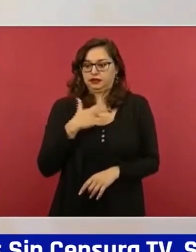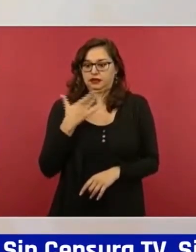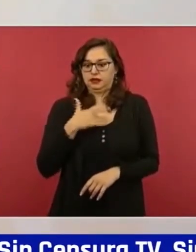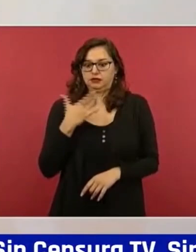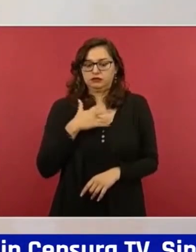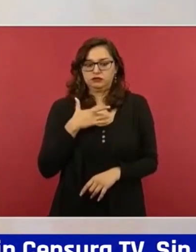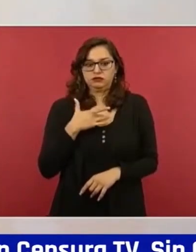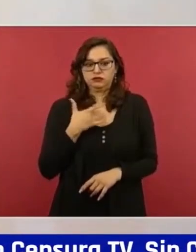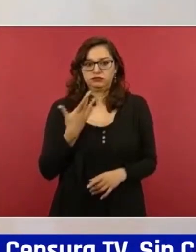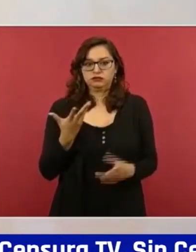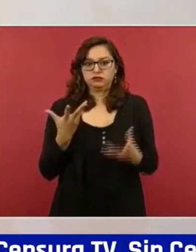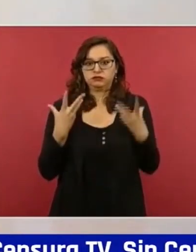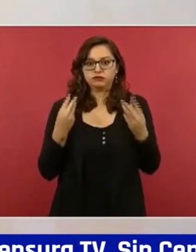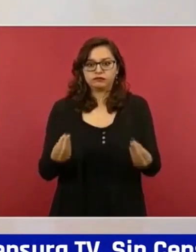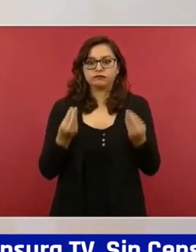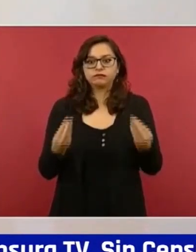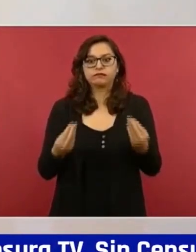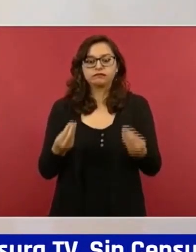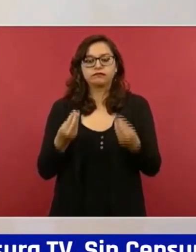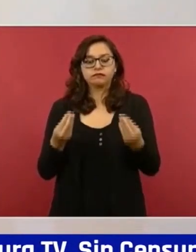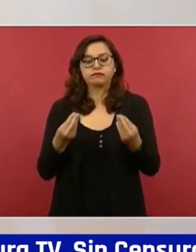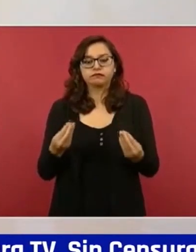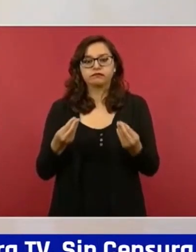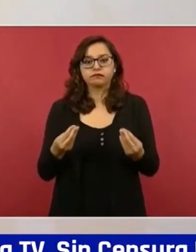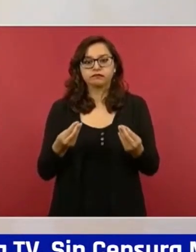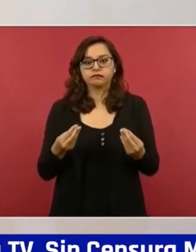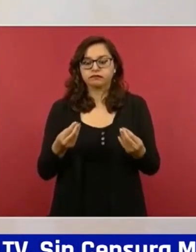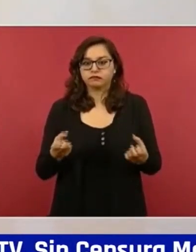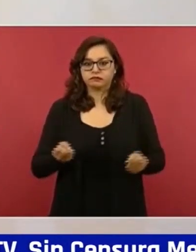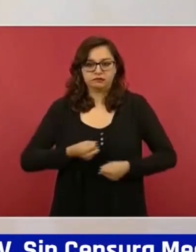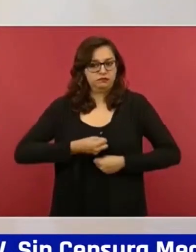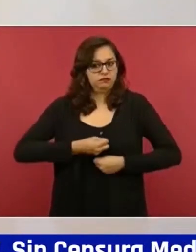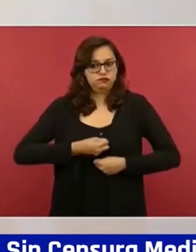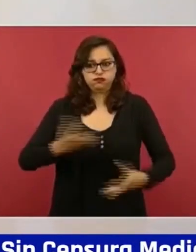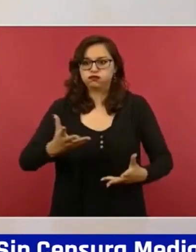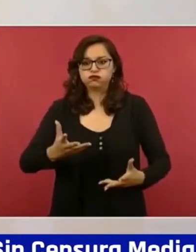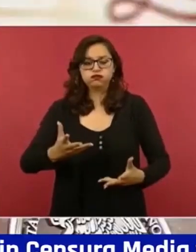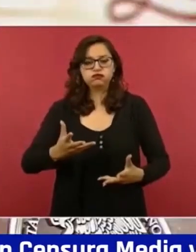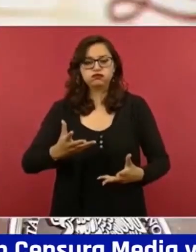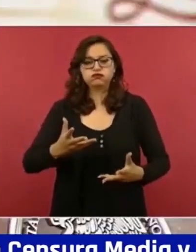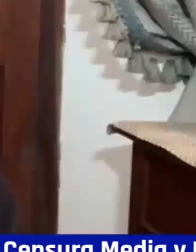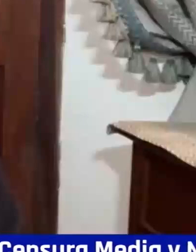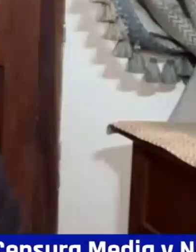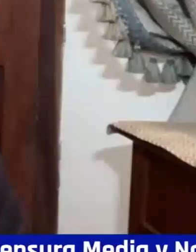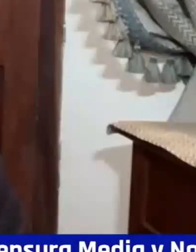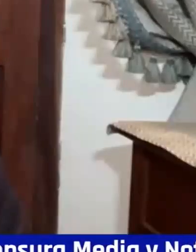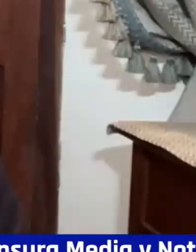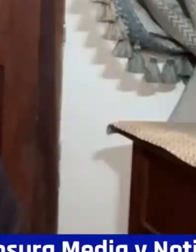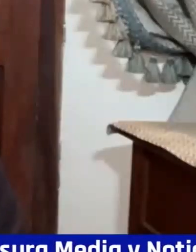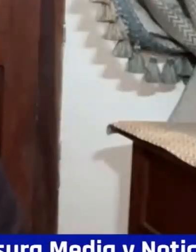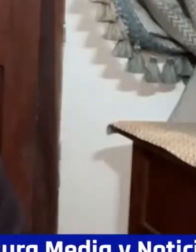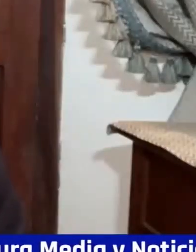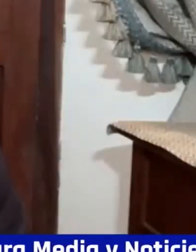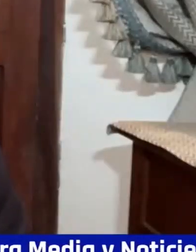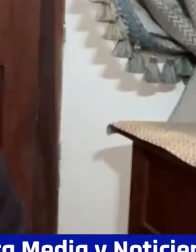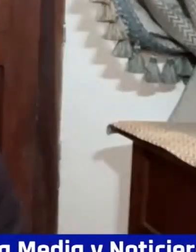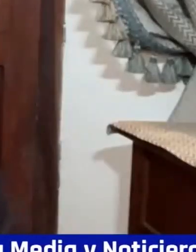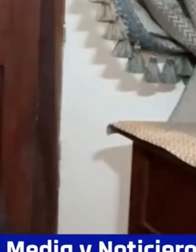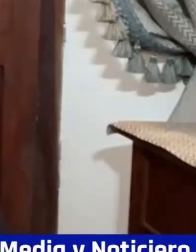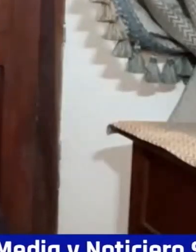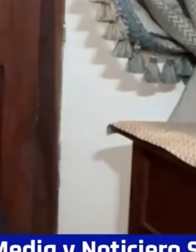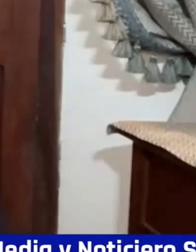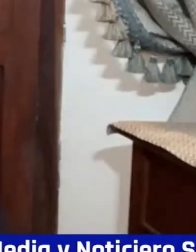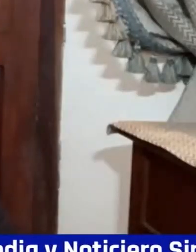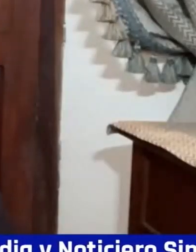sean como abogados patronales y no representen al pueblo. Vamos a ver y escuchar estas declaraciones del presidente